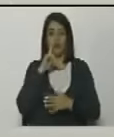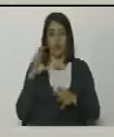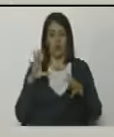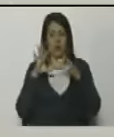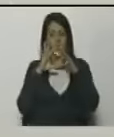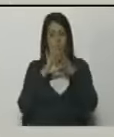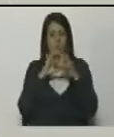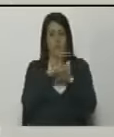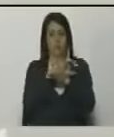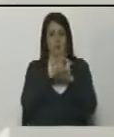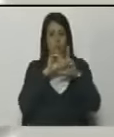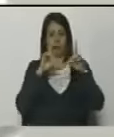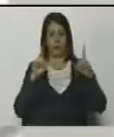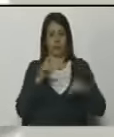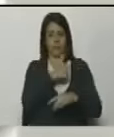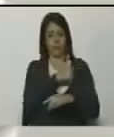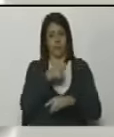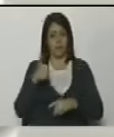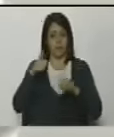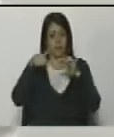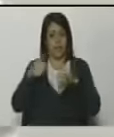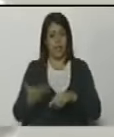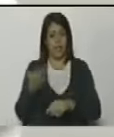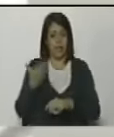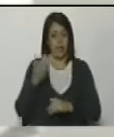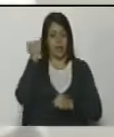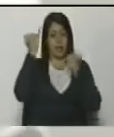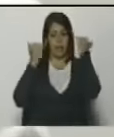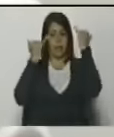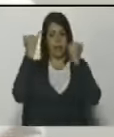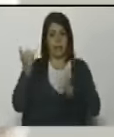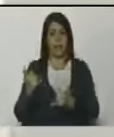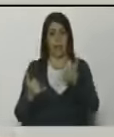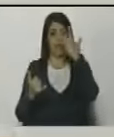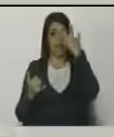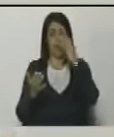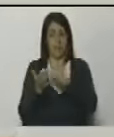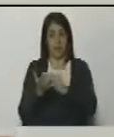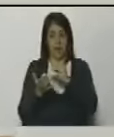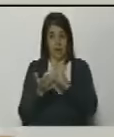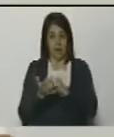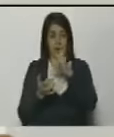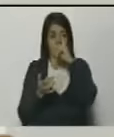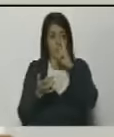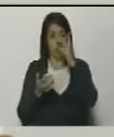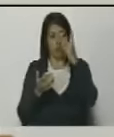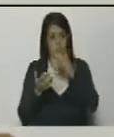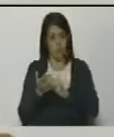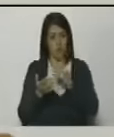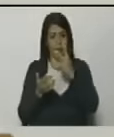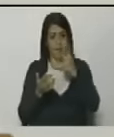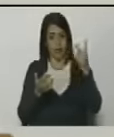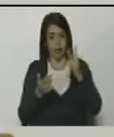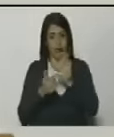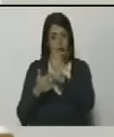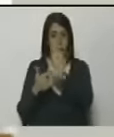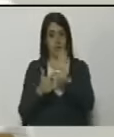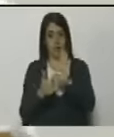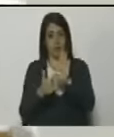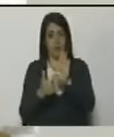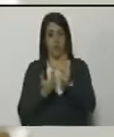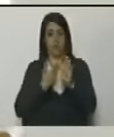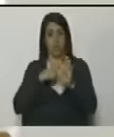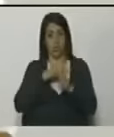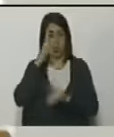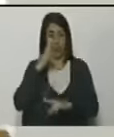Alianza Democrática, la consideración de esta iniciativa que en tres oportunidades desde el año 2022 hemos planteado.